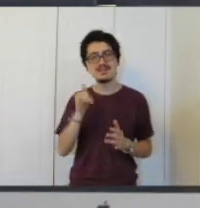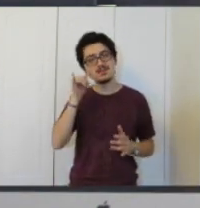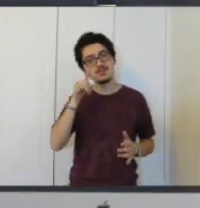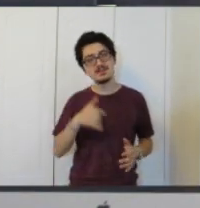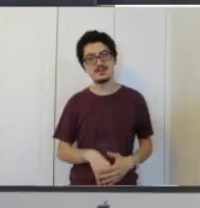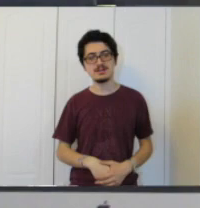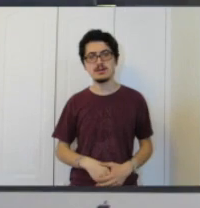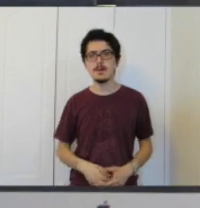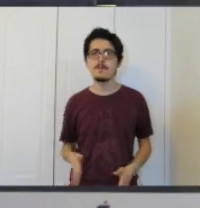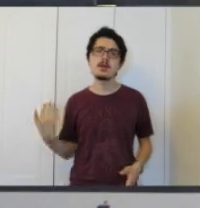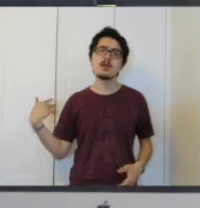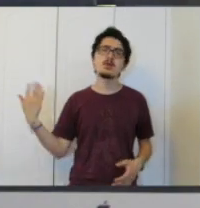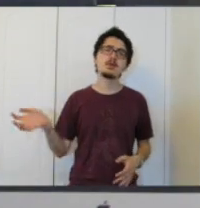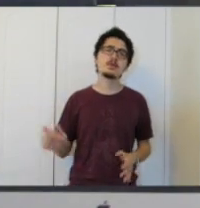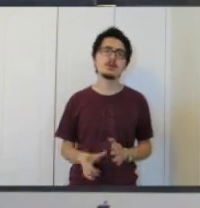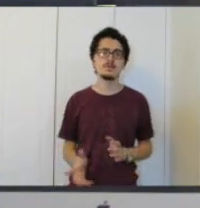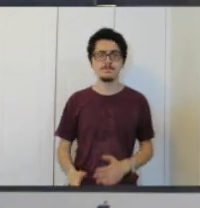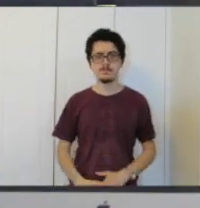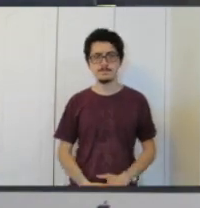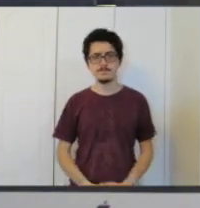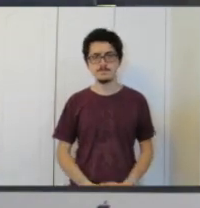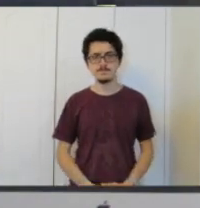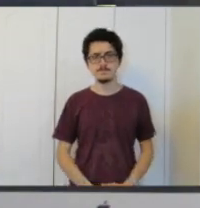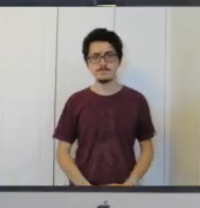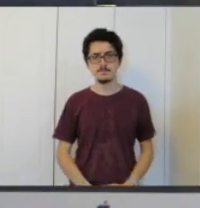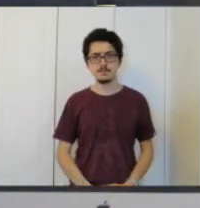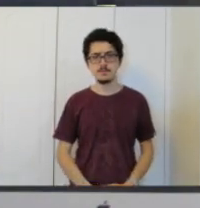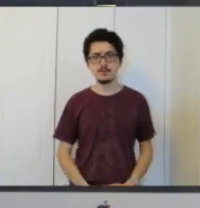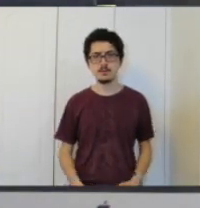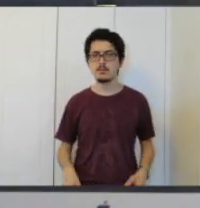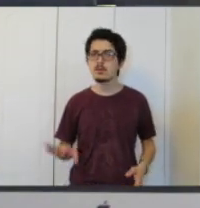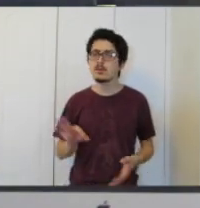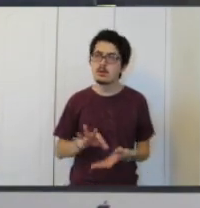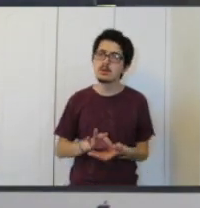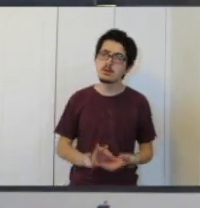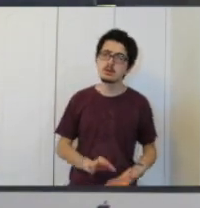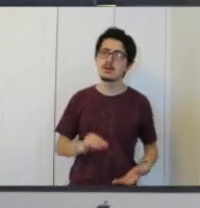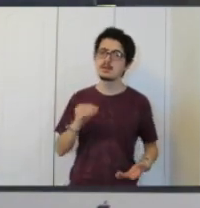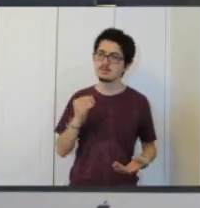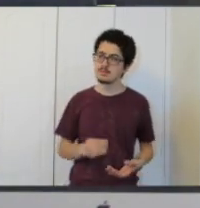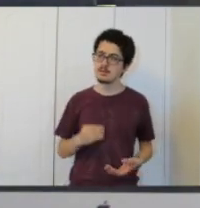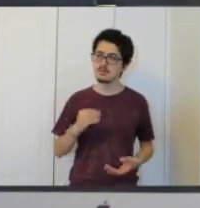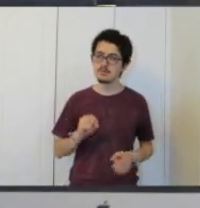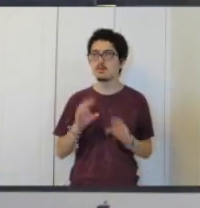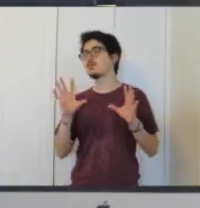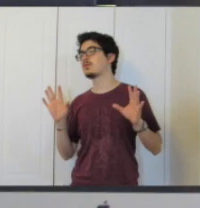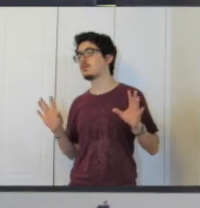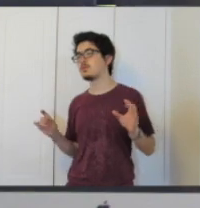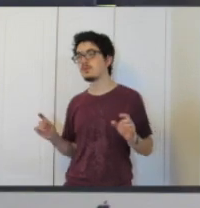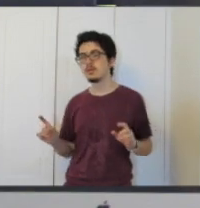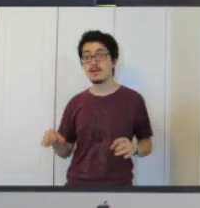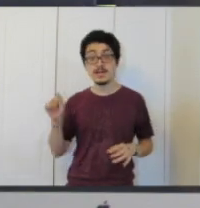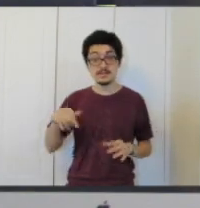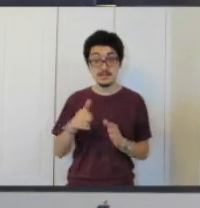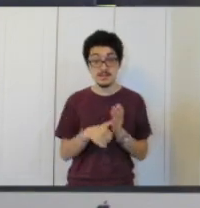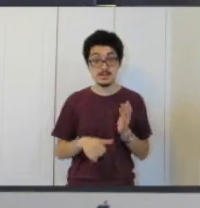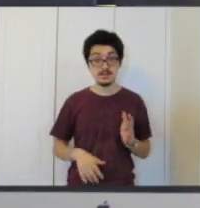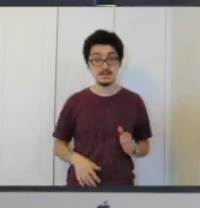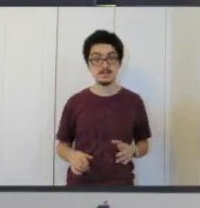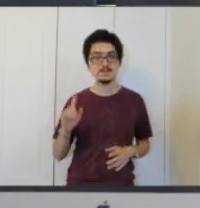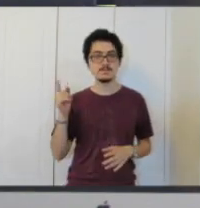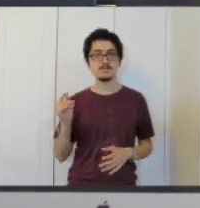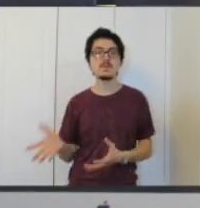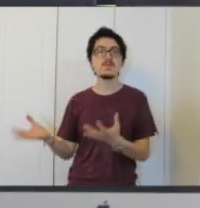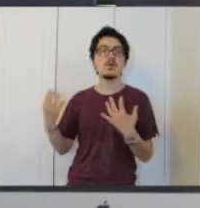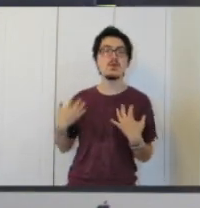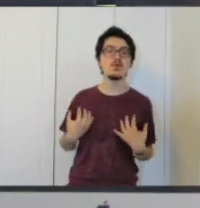el pirata Kenneth, realmente está haciendo cosas horribles y que realmente les va a complicar la historia hacia ella y